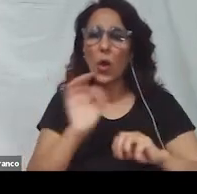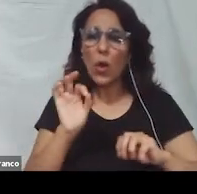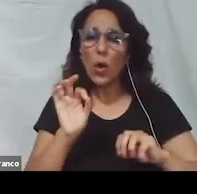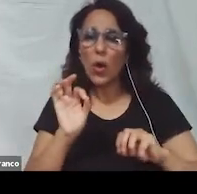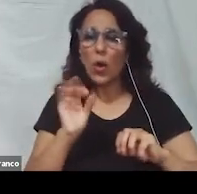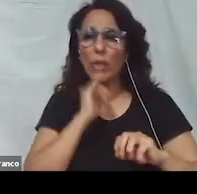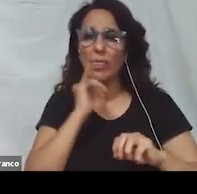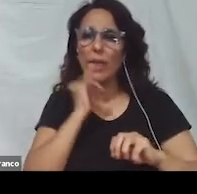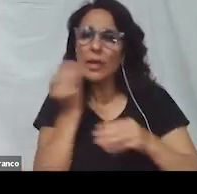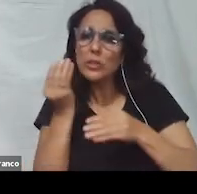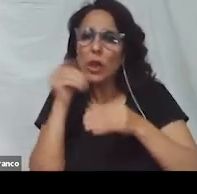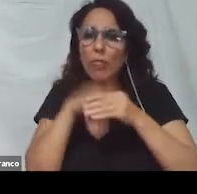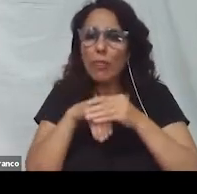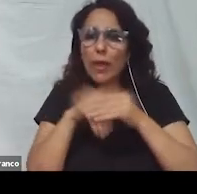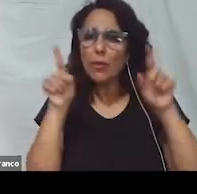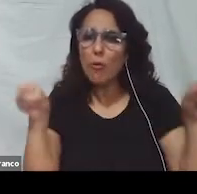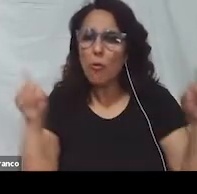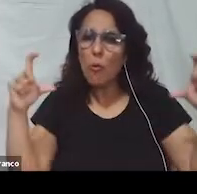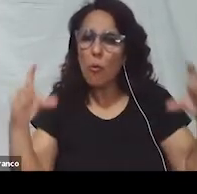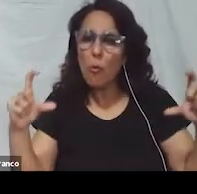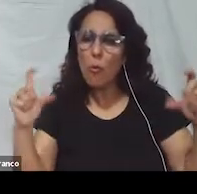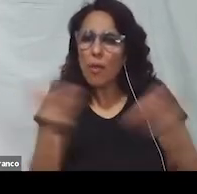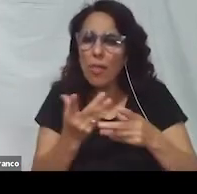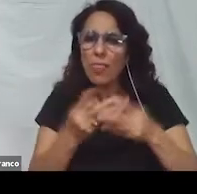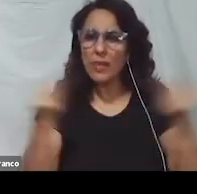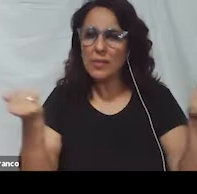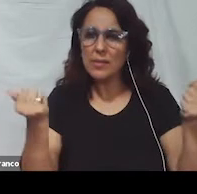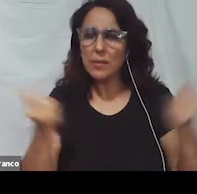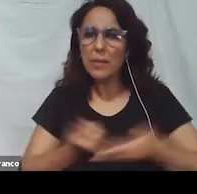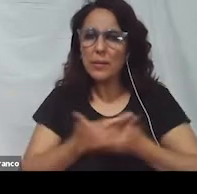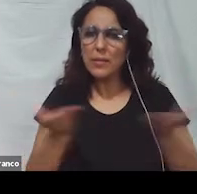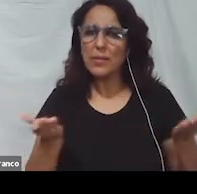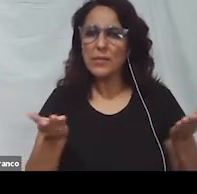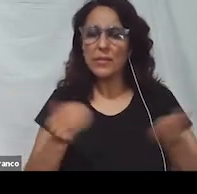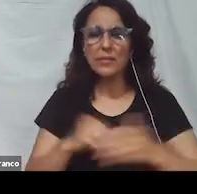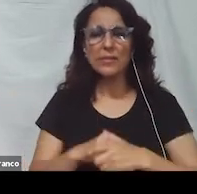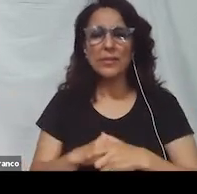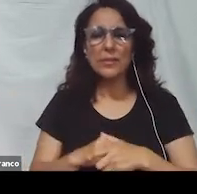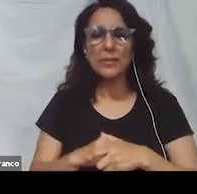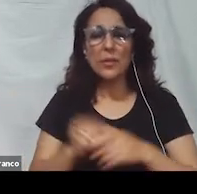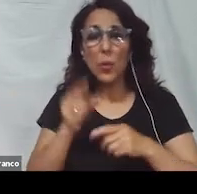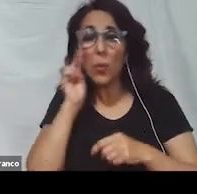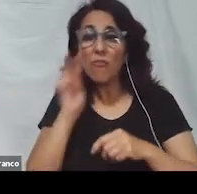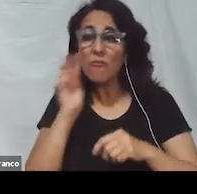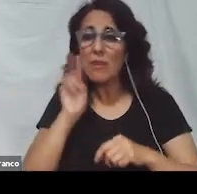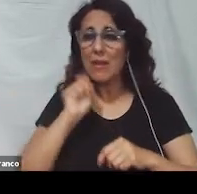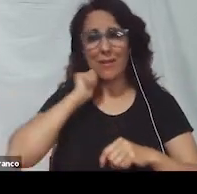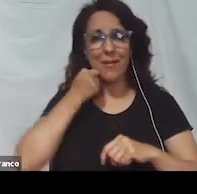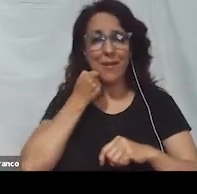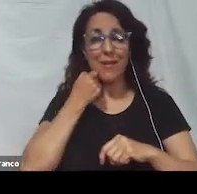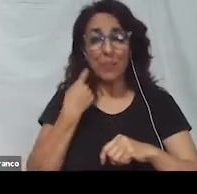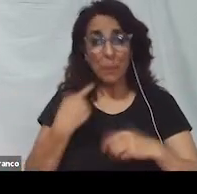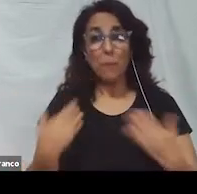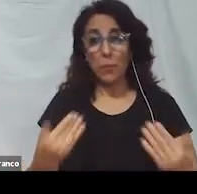poner un pequeño texto dentro del cuadro de texto que desaparece cuando empezamos a escribir. Ese tipo de soluciones visualmente son hermosas,